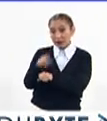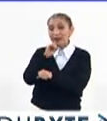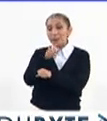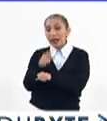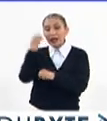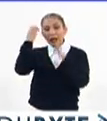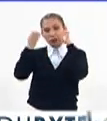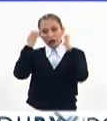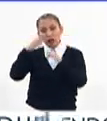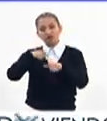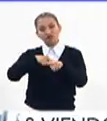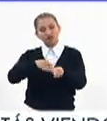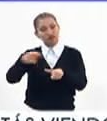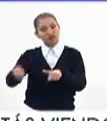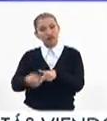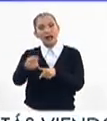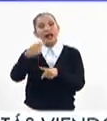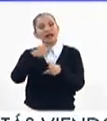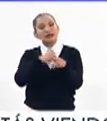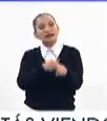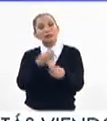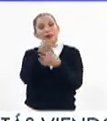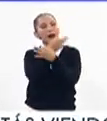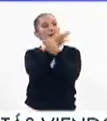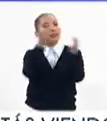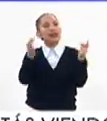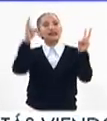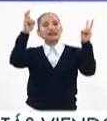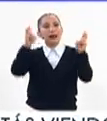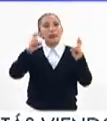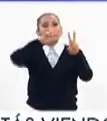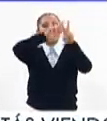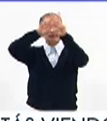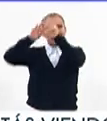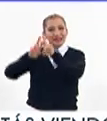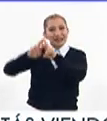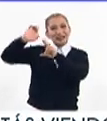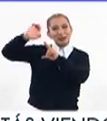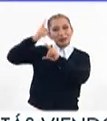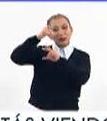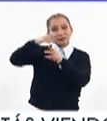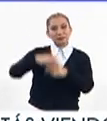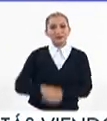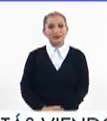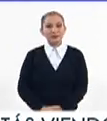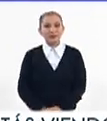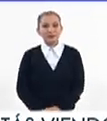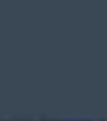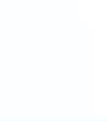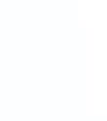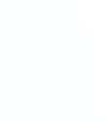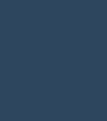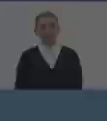como exposiciones permanentes, servirán para la divulgación sobre temas astronómicos y relacionados.